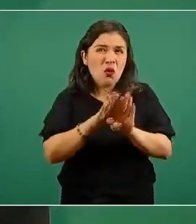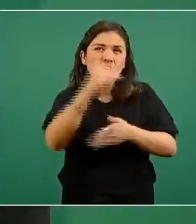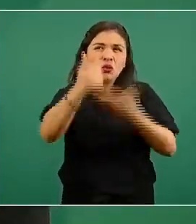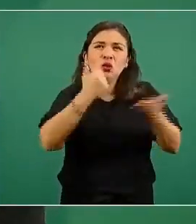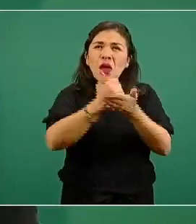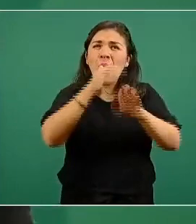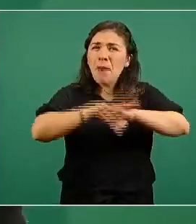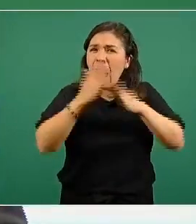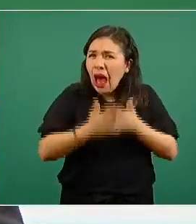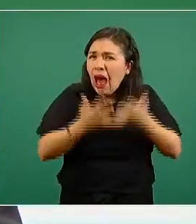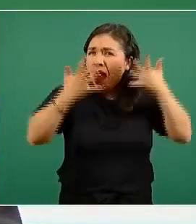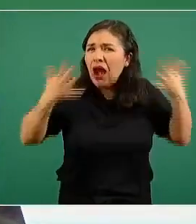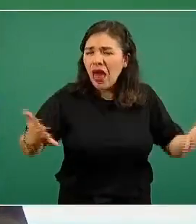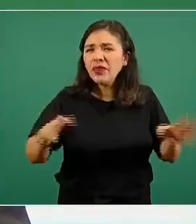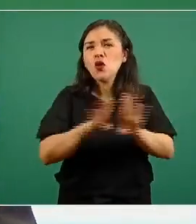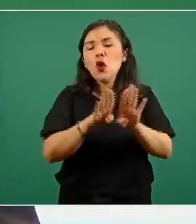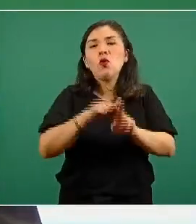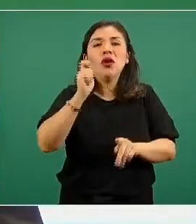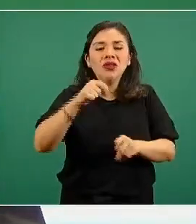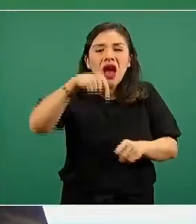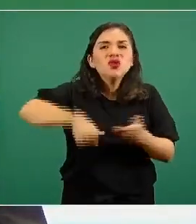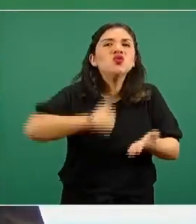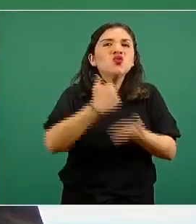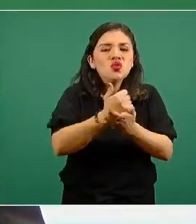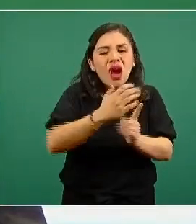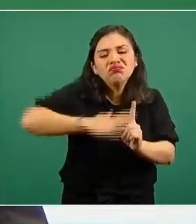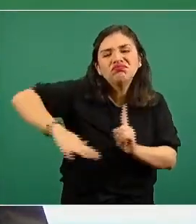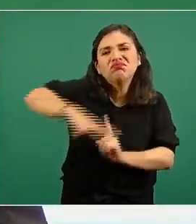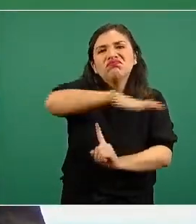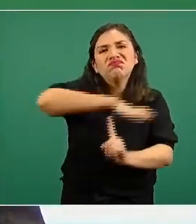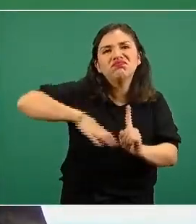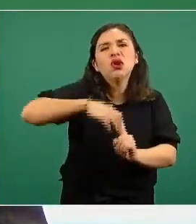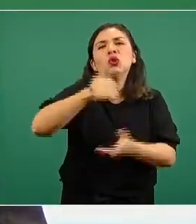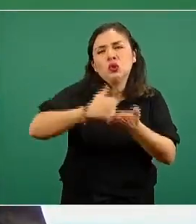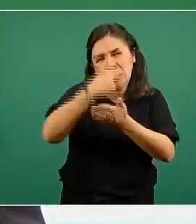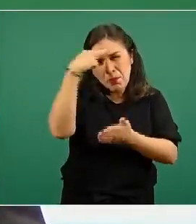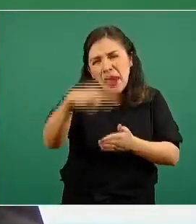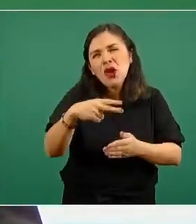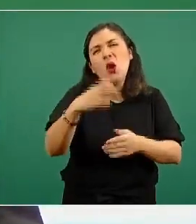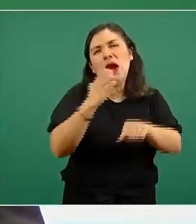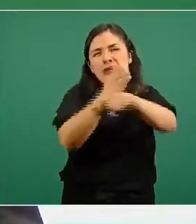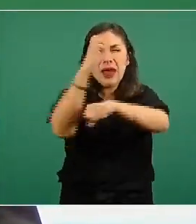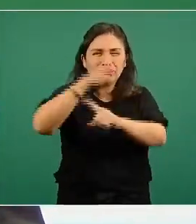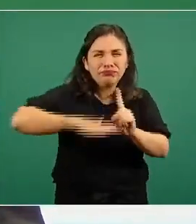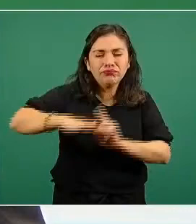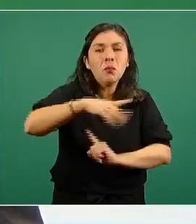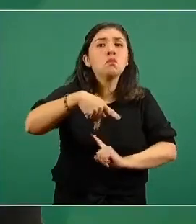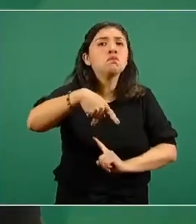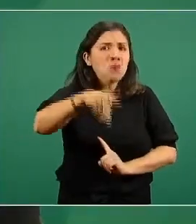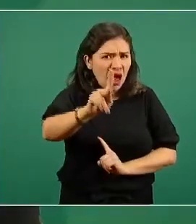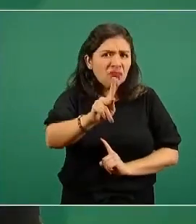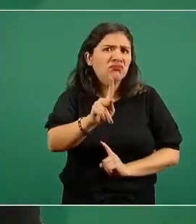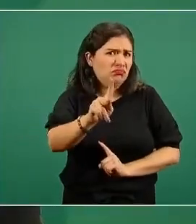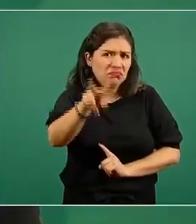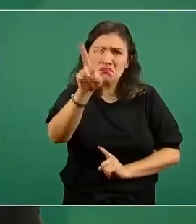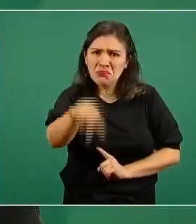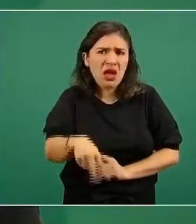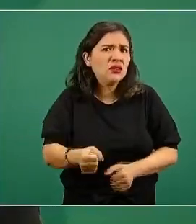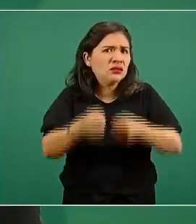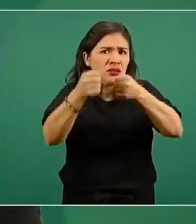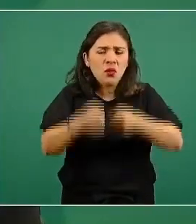ciudades tan grandes como la zona metropolitana de la Ciudad de México, pero definitivamente